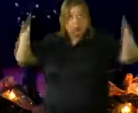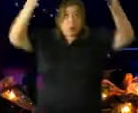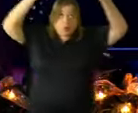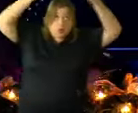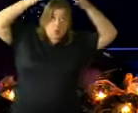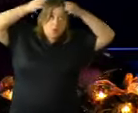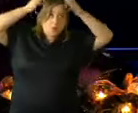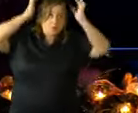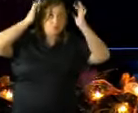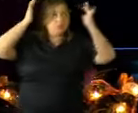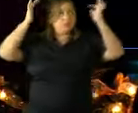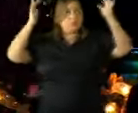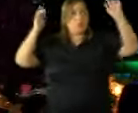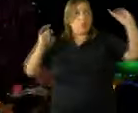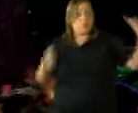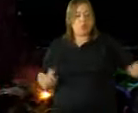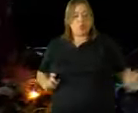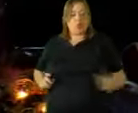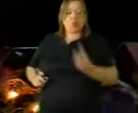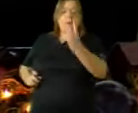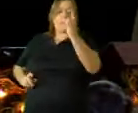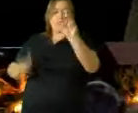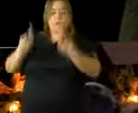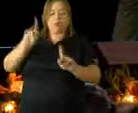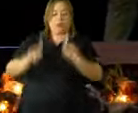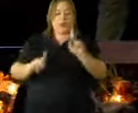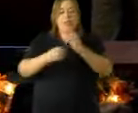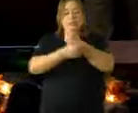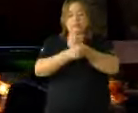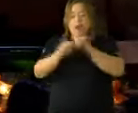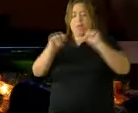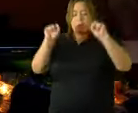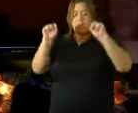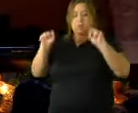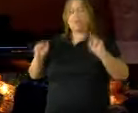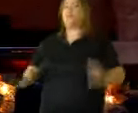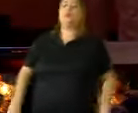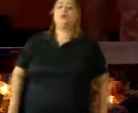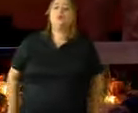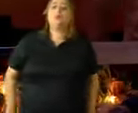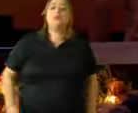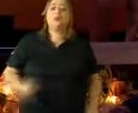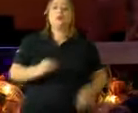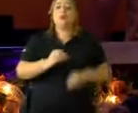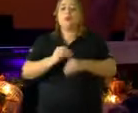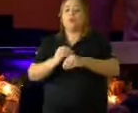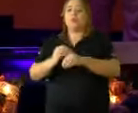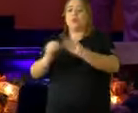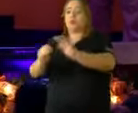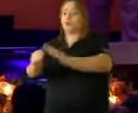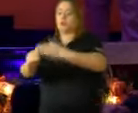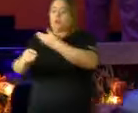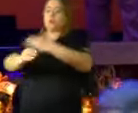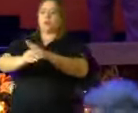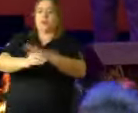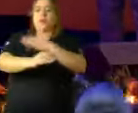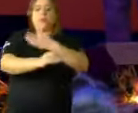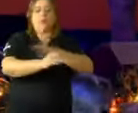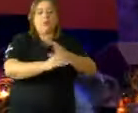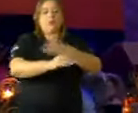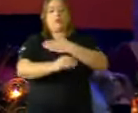Un alma más se acaba de salvar. Añade otro verso al